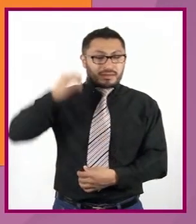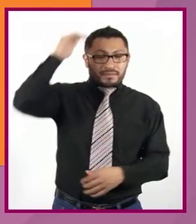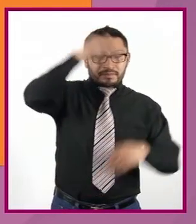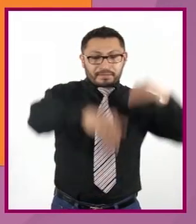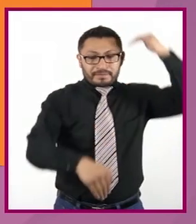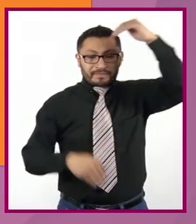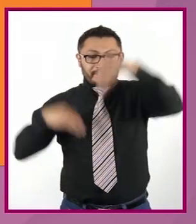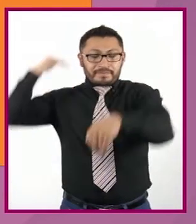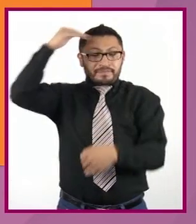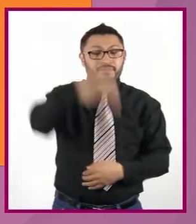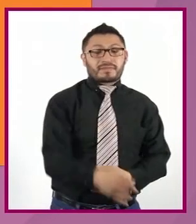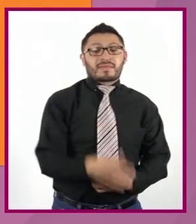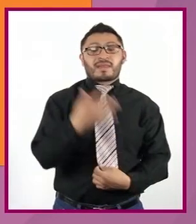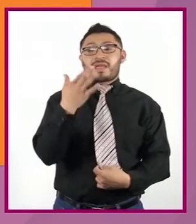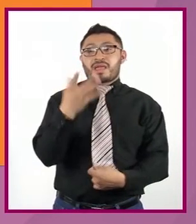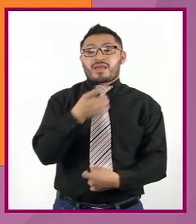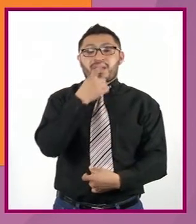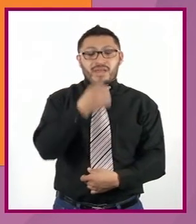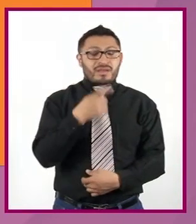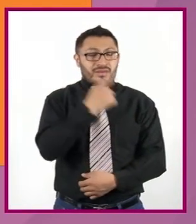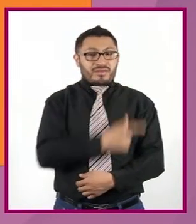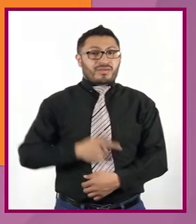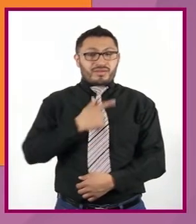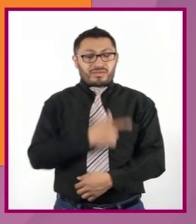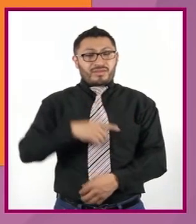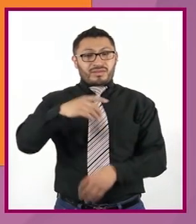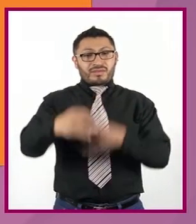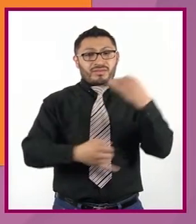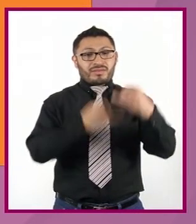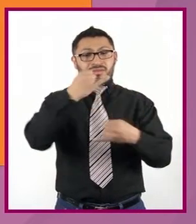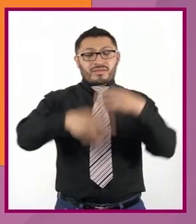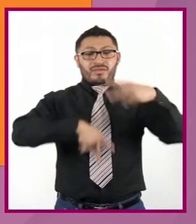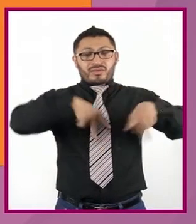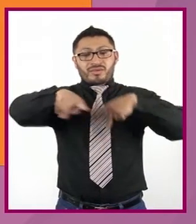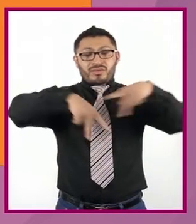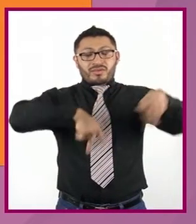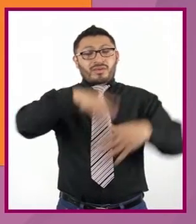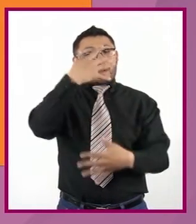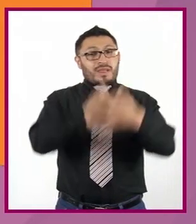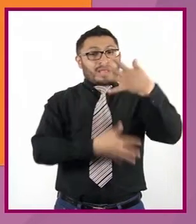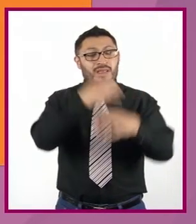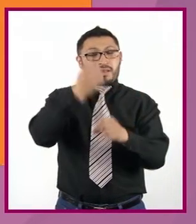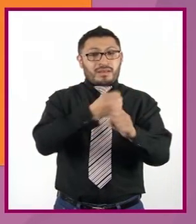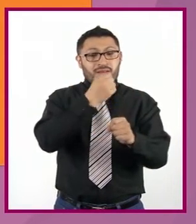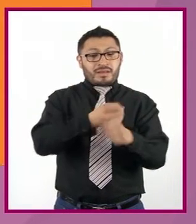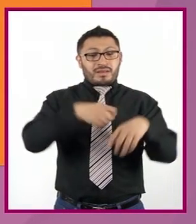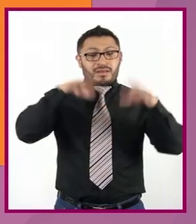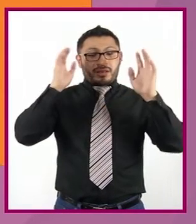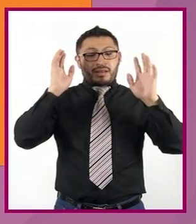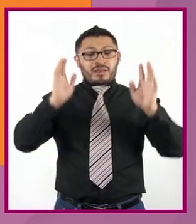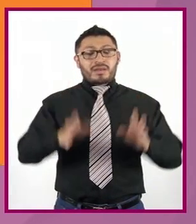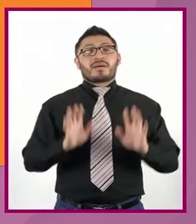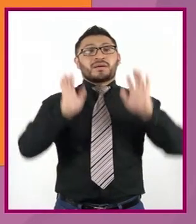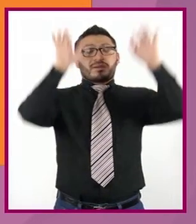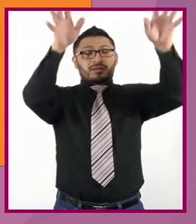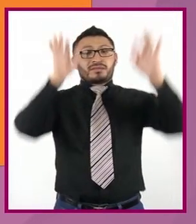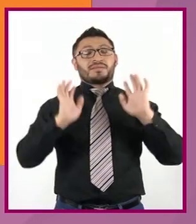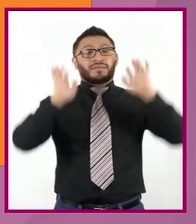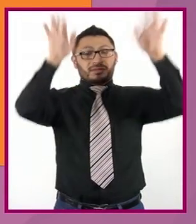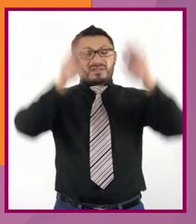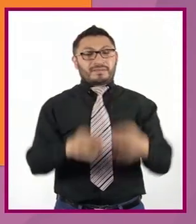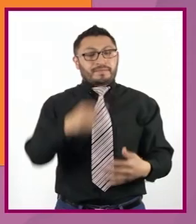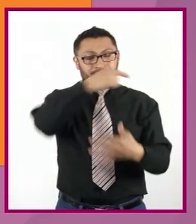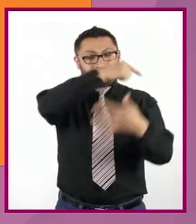nadan, 50 dijeron que juegan fútbol y 15 practican voleibol. A partir de estos